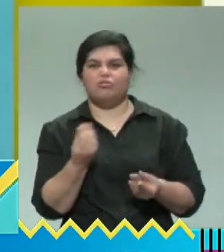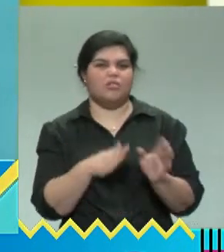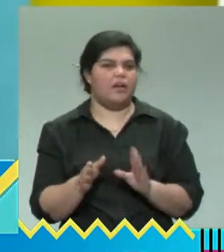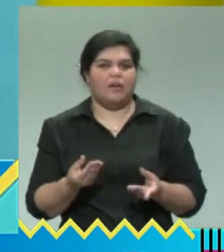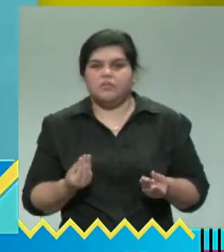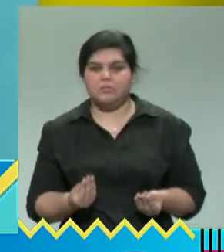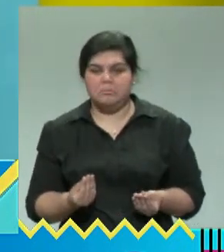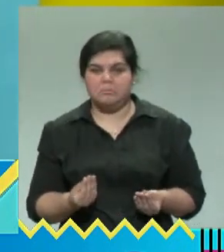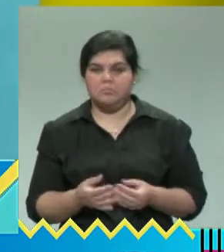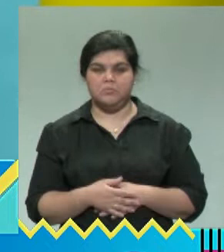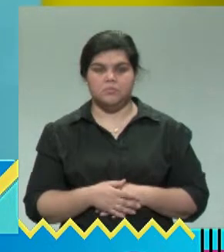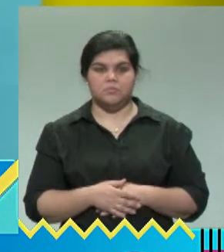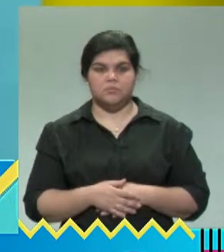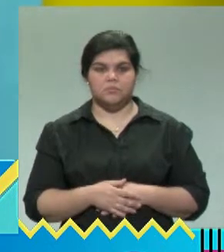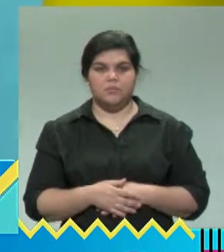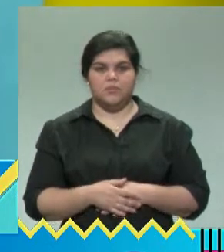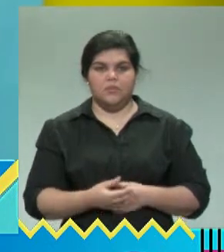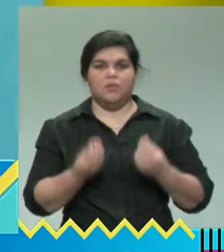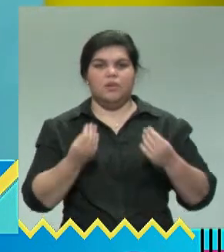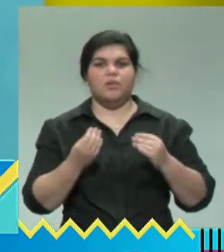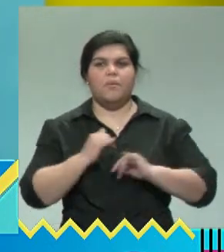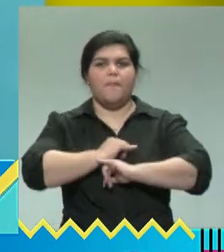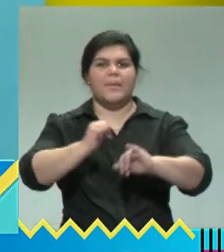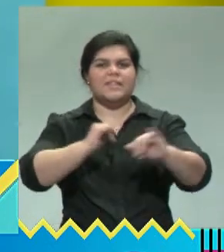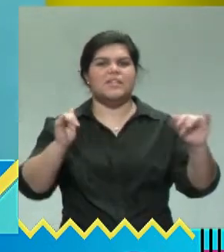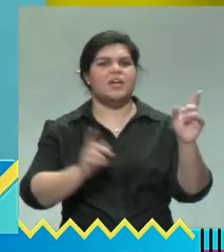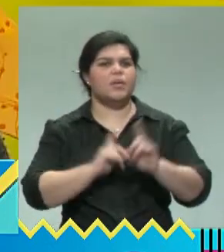para cuidar el arbolado. ¿Qué mensaje le dejarías?